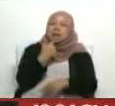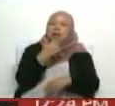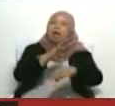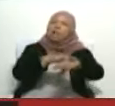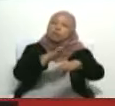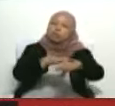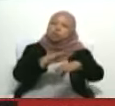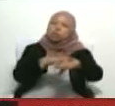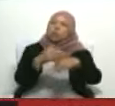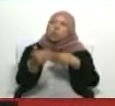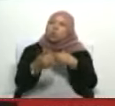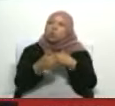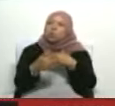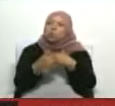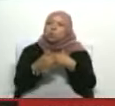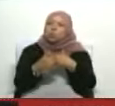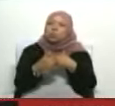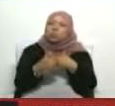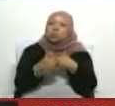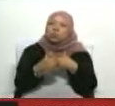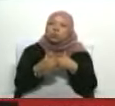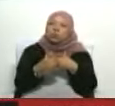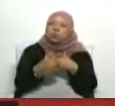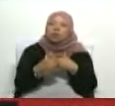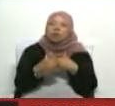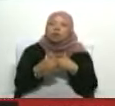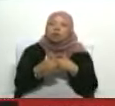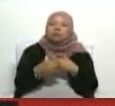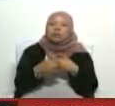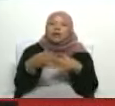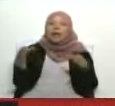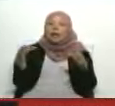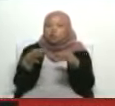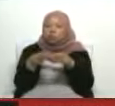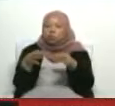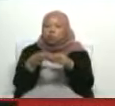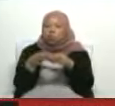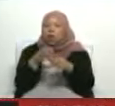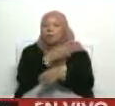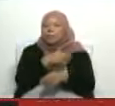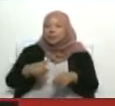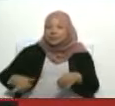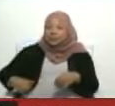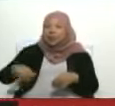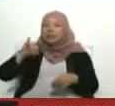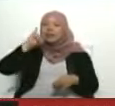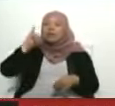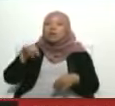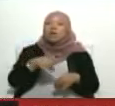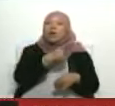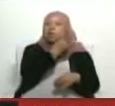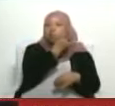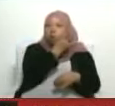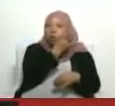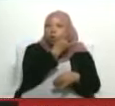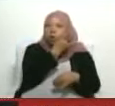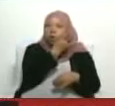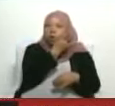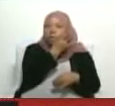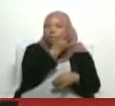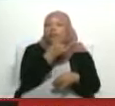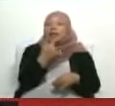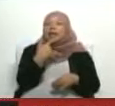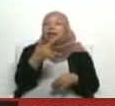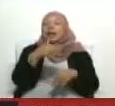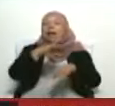foros internacionales, que le estaba apoyando a grupos de mercenarios, así lo vamos a calificar. Sean